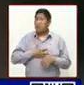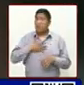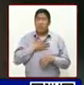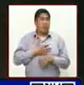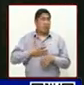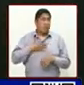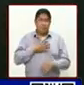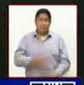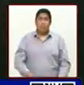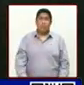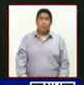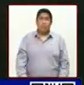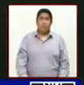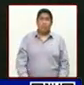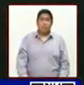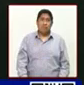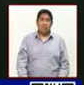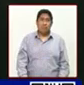favor.